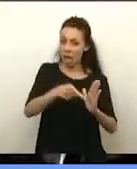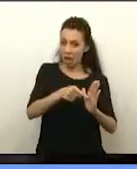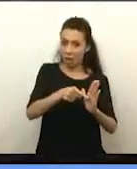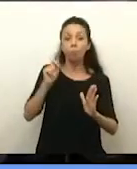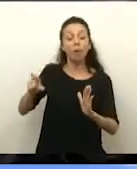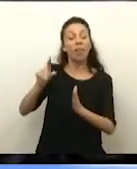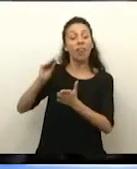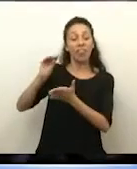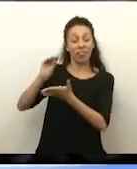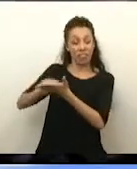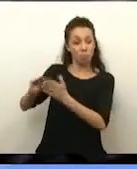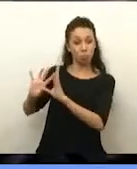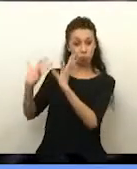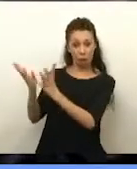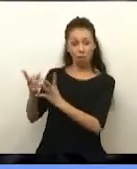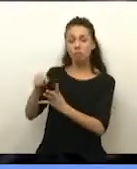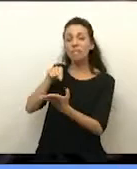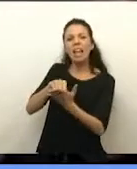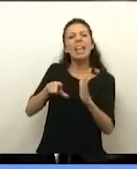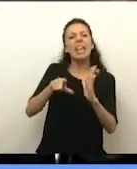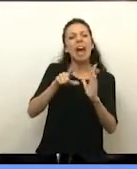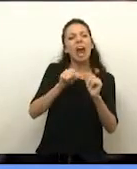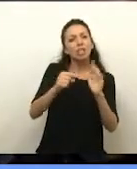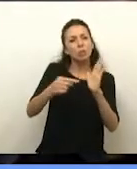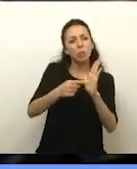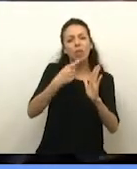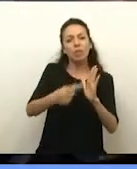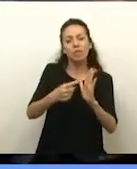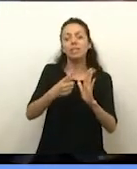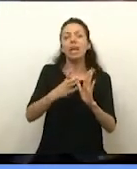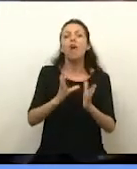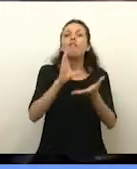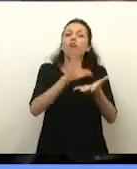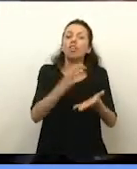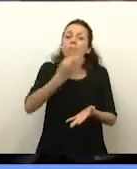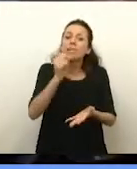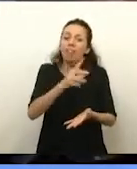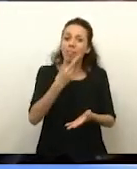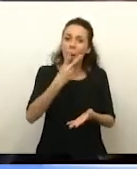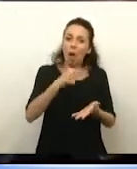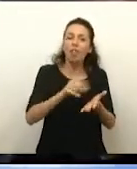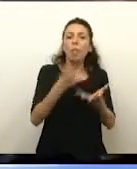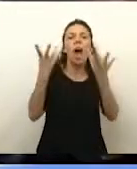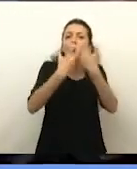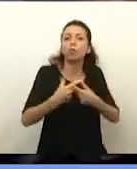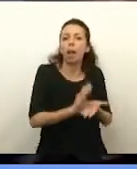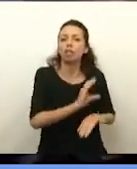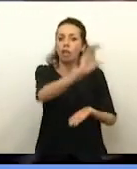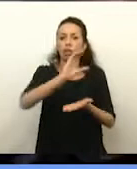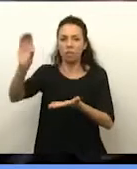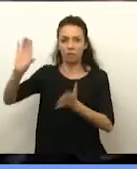la automaticidad de las transferencias del fondo especial del tabaco un tema histórico